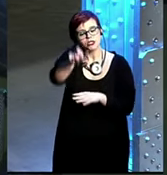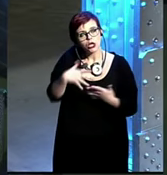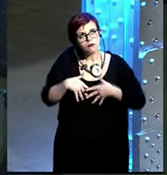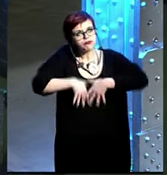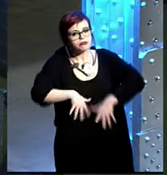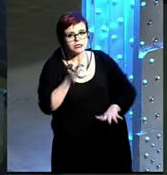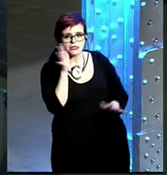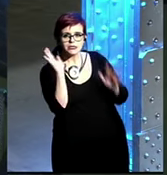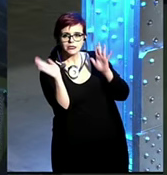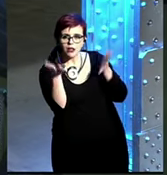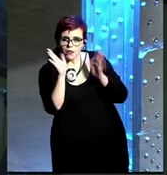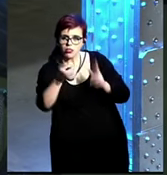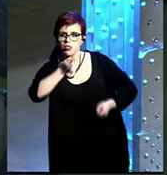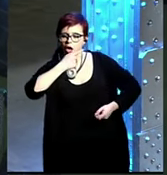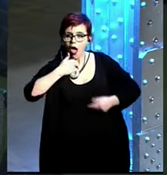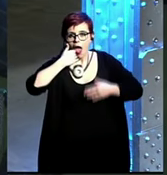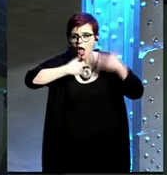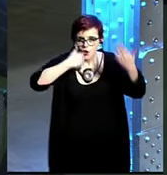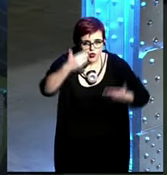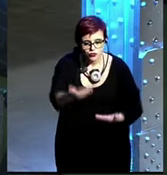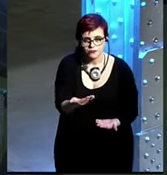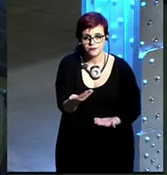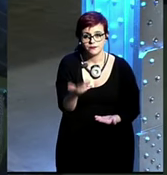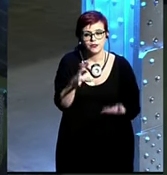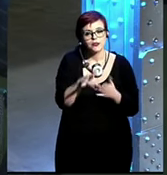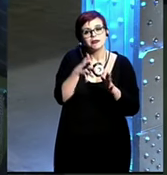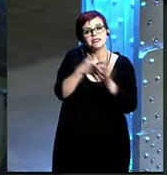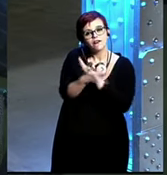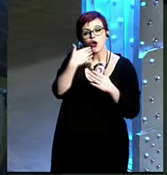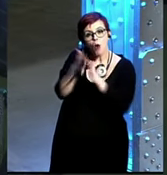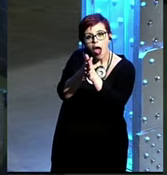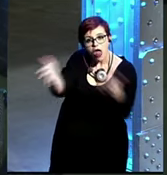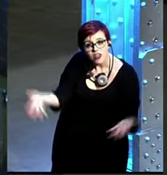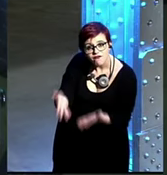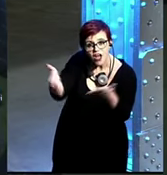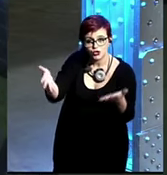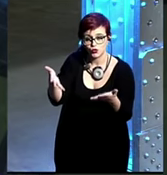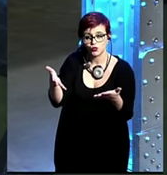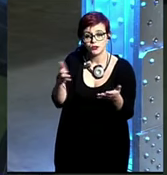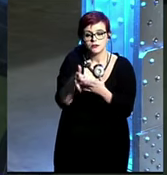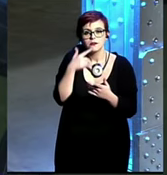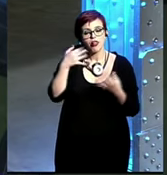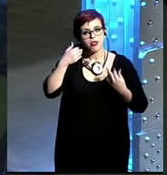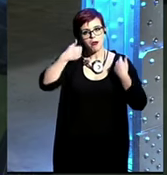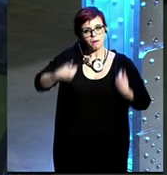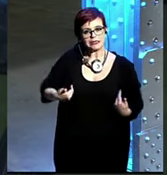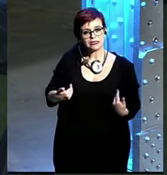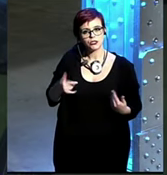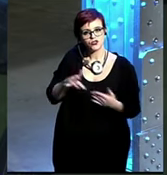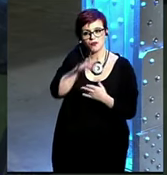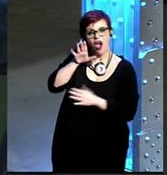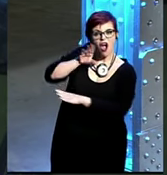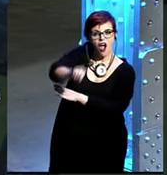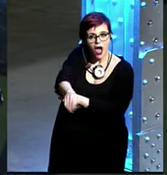hacemos es implicarnos con la persona. Nos mantenemos animándoles y les tenemos que estar presentes, y no tenemos que echarles la bronca,